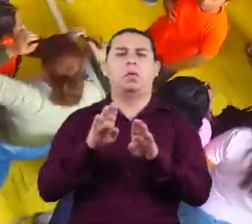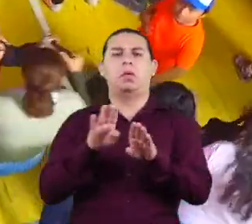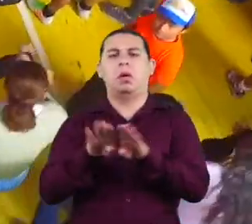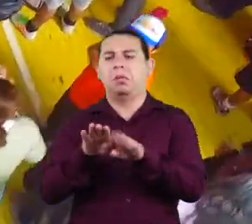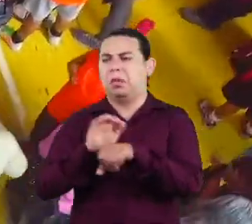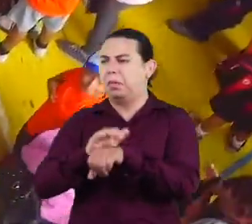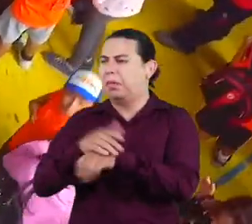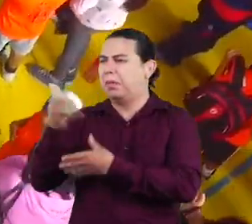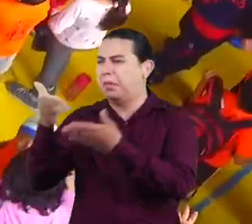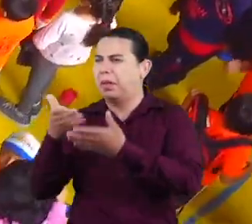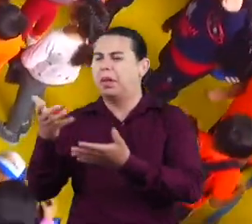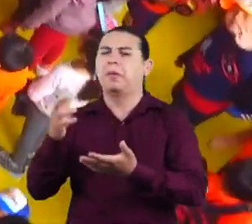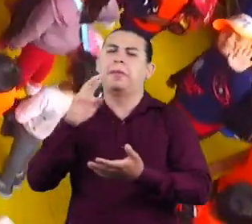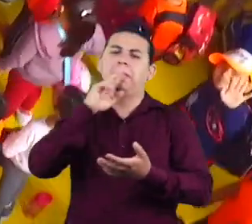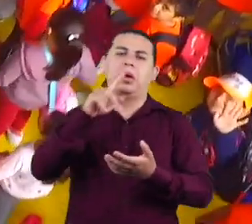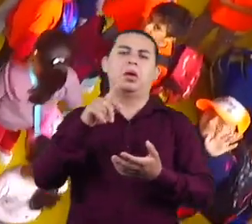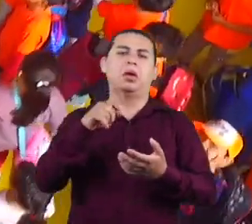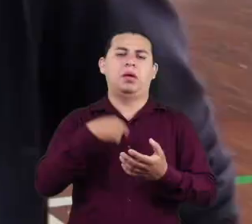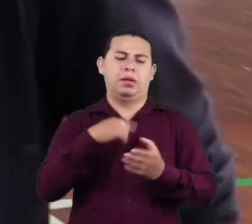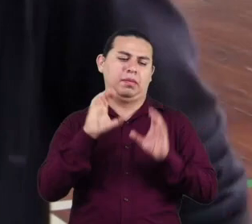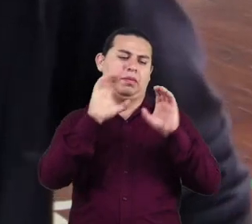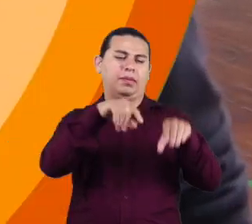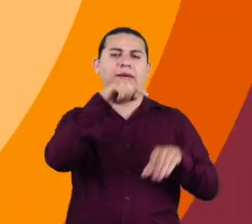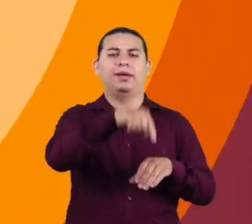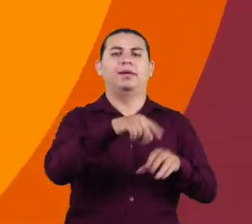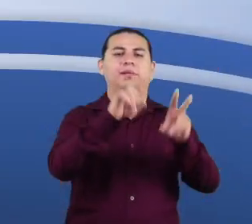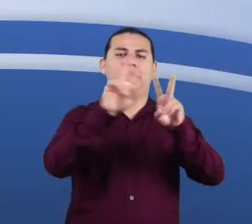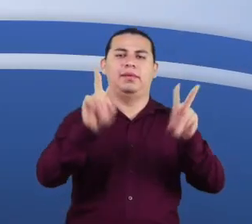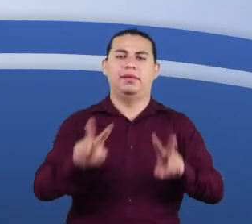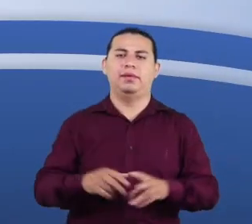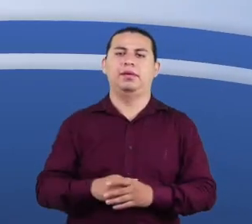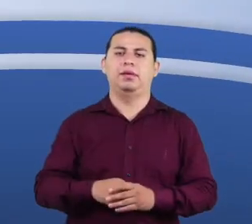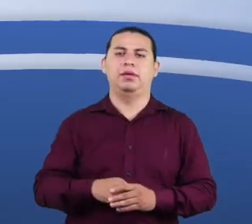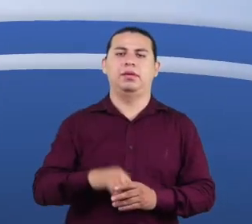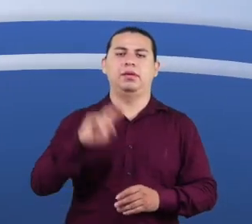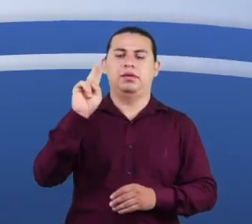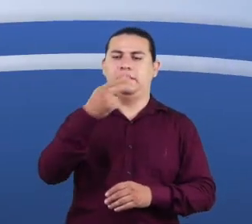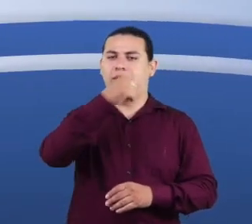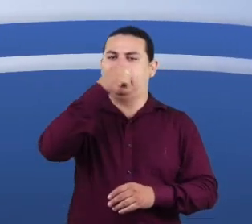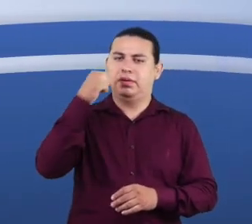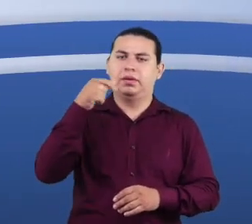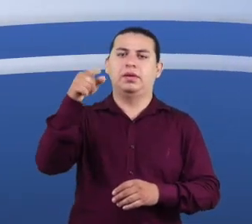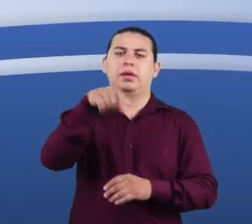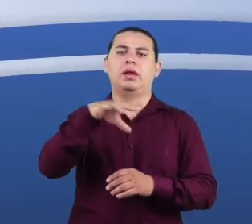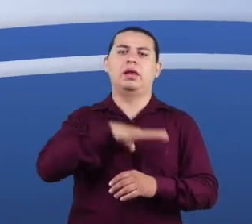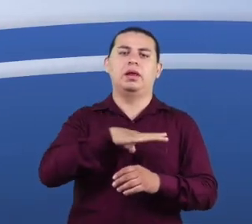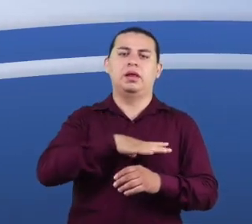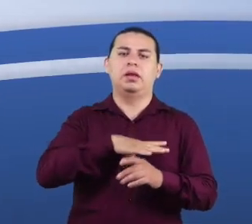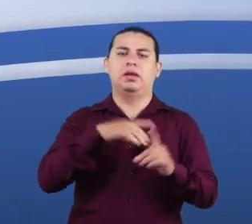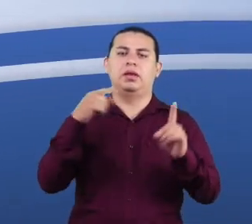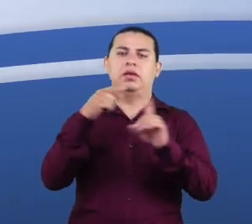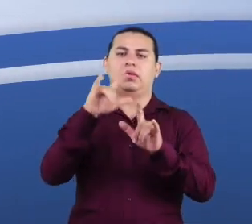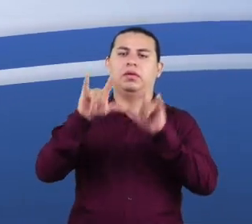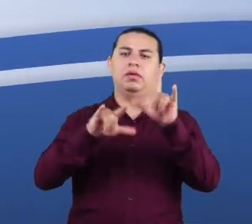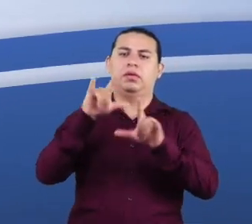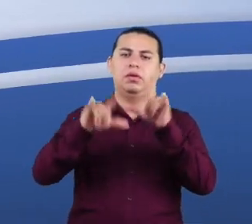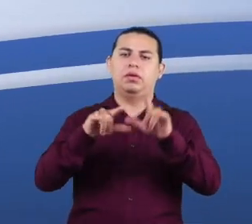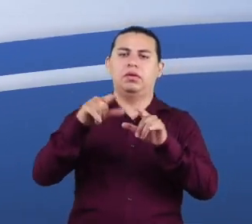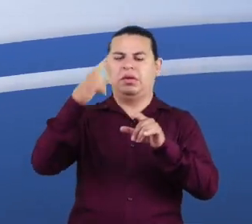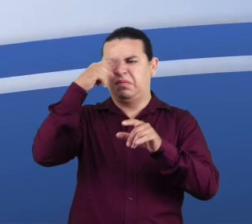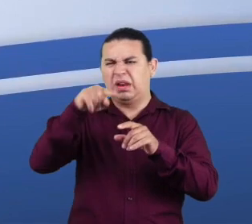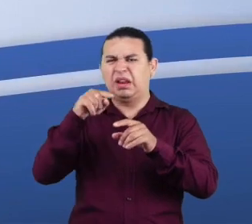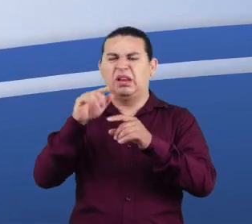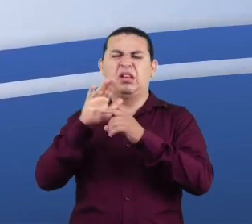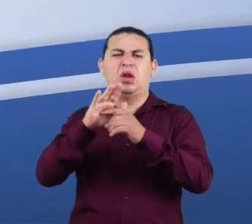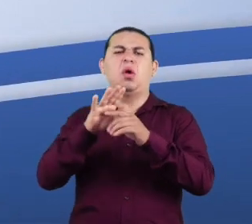aburridas sin mis amigos y pues quería conocer gente y divertirme aquí. Bolsa Universitaria del Trabajo estuvo presente en la Feria del